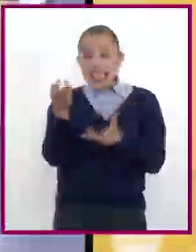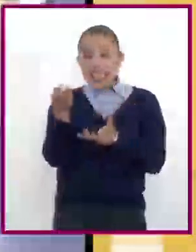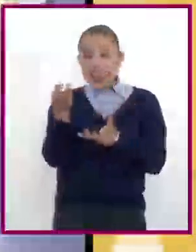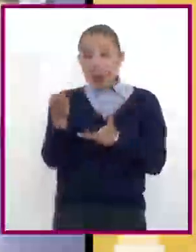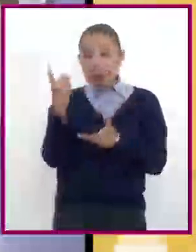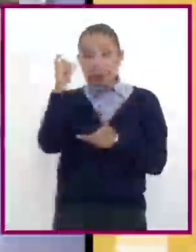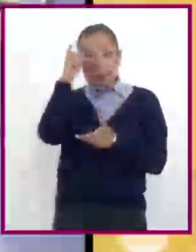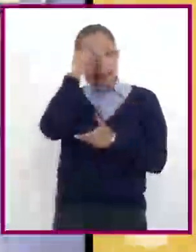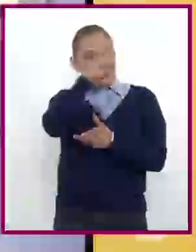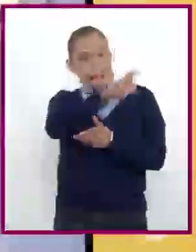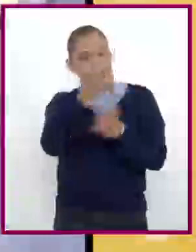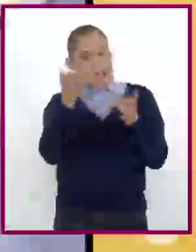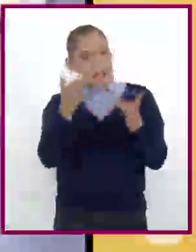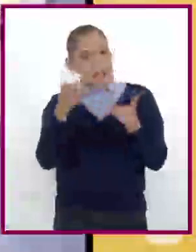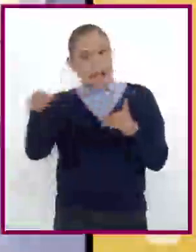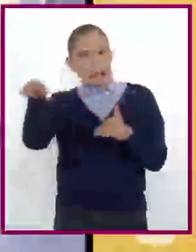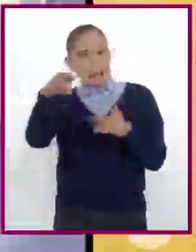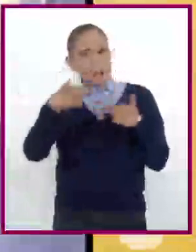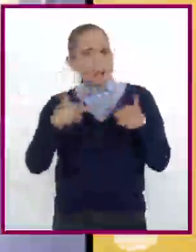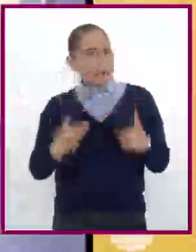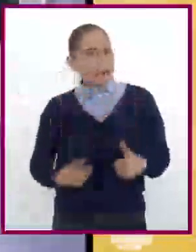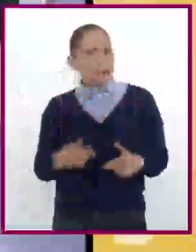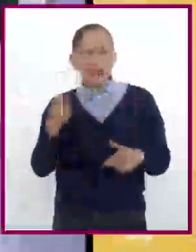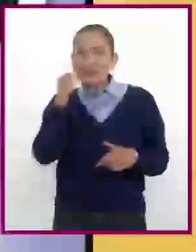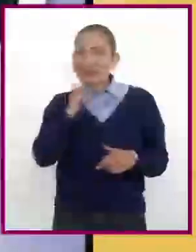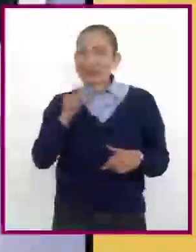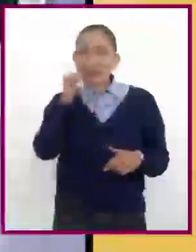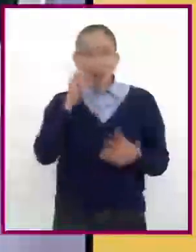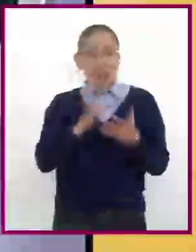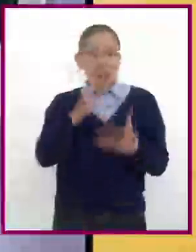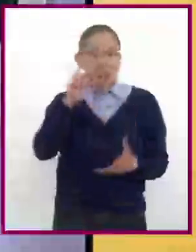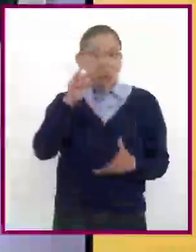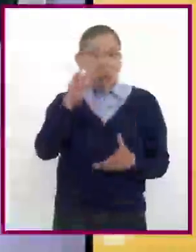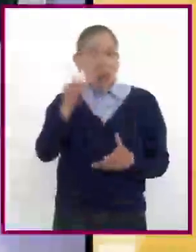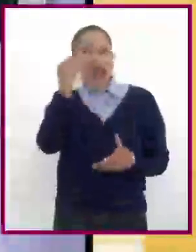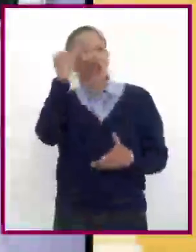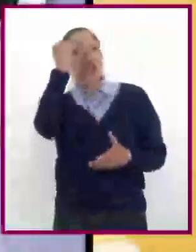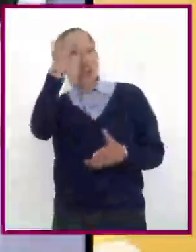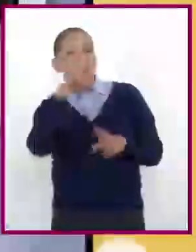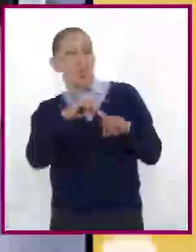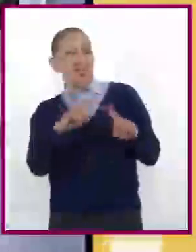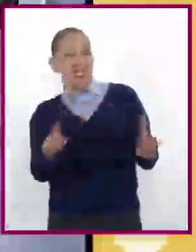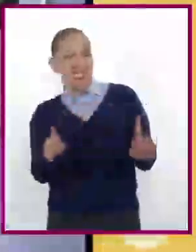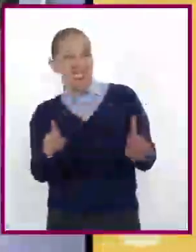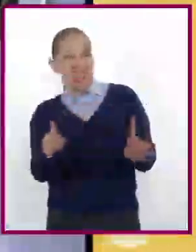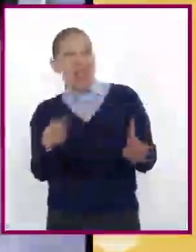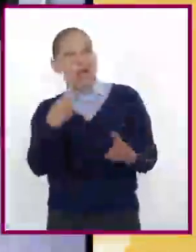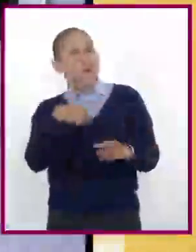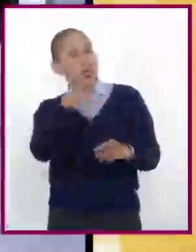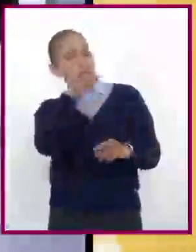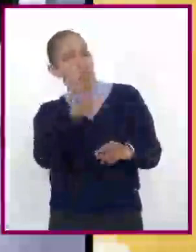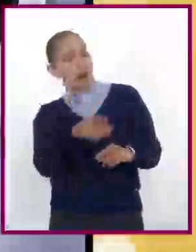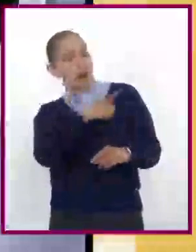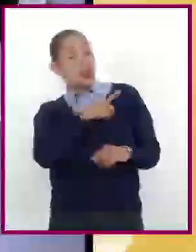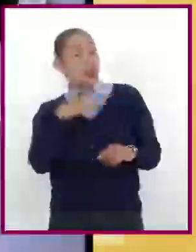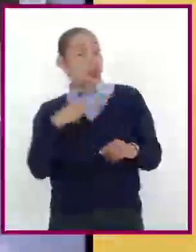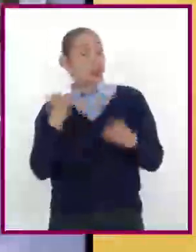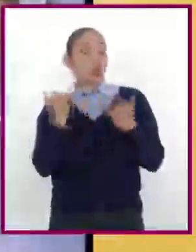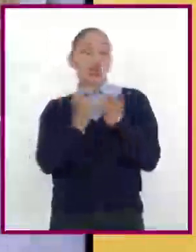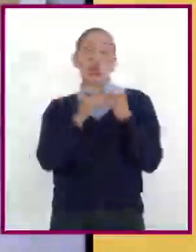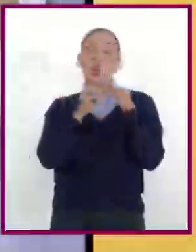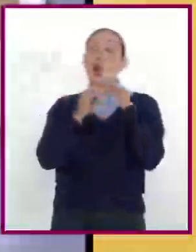grandes retos de la humanidad, porque con frecuencia se ha promovido una idea contraria, que las personas debemos ser